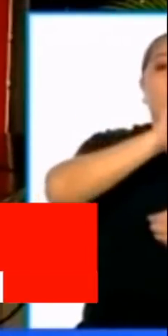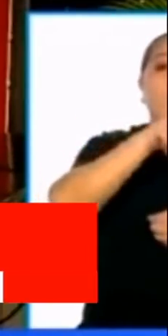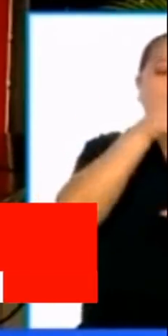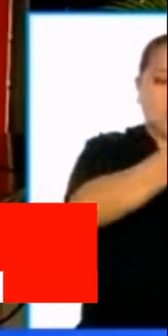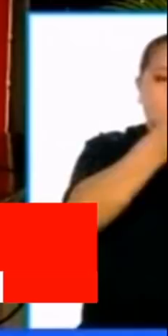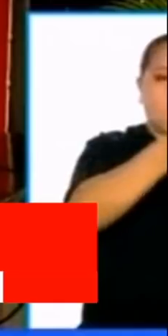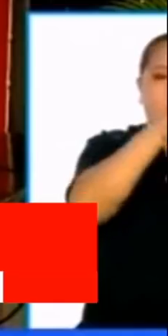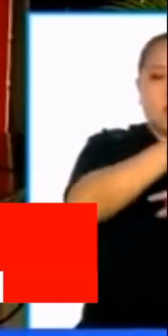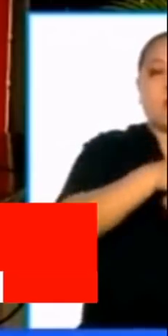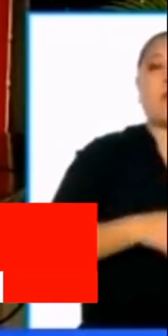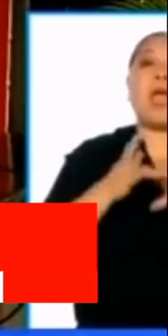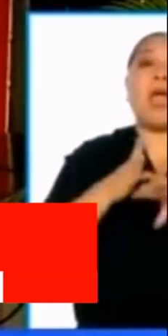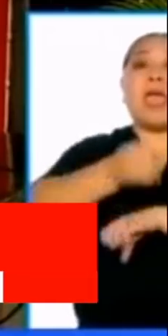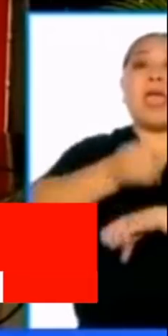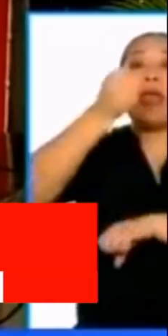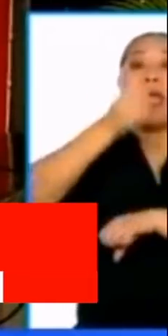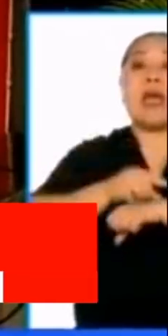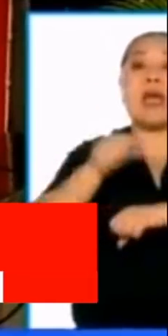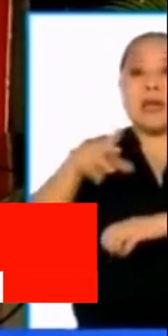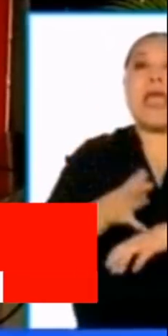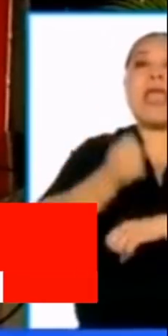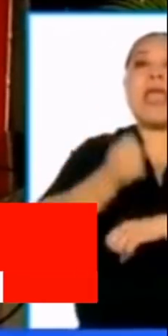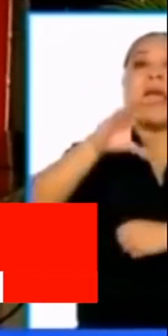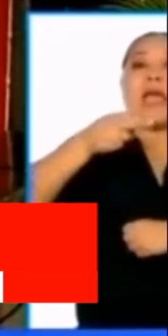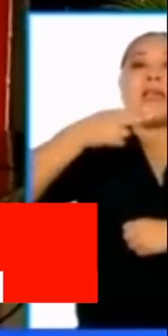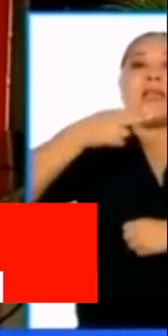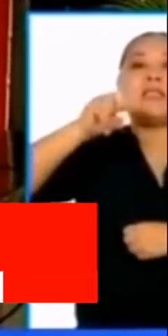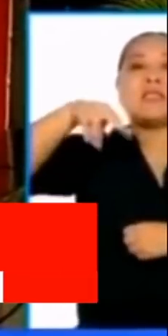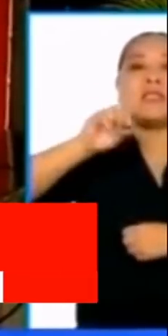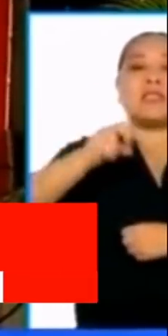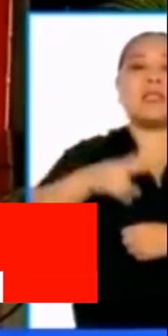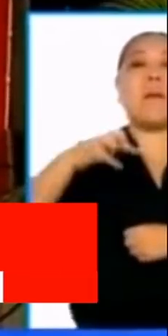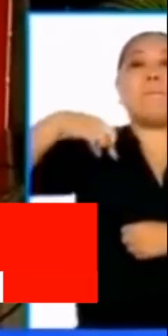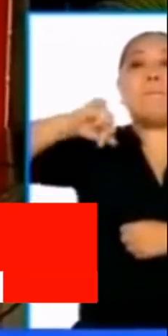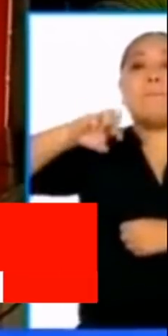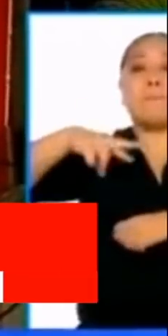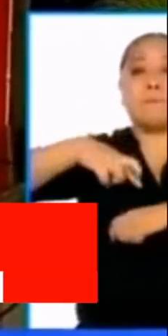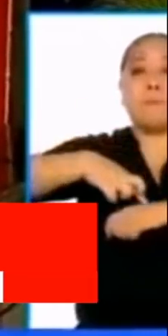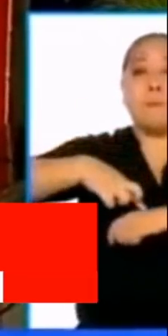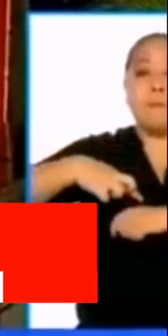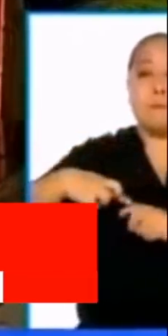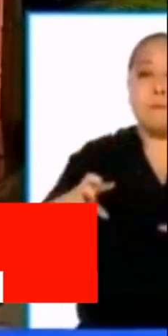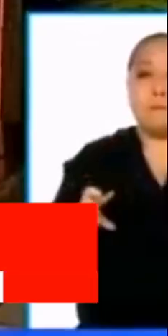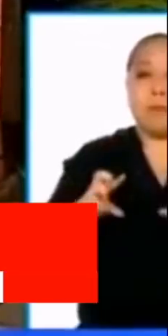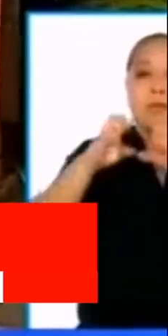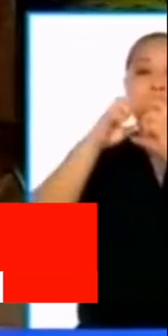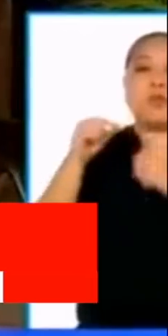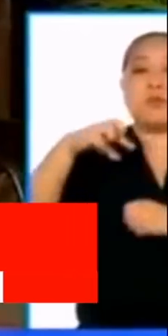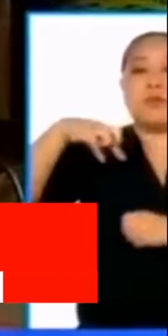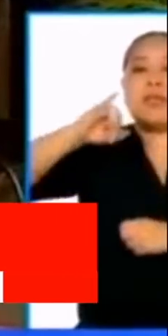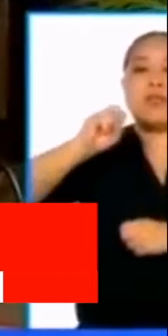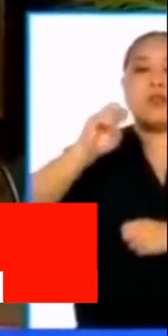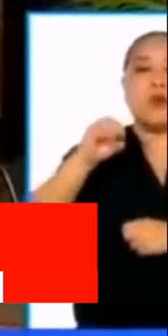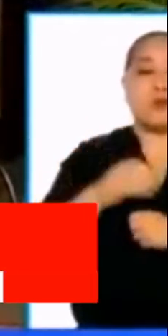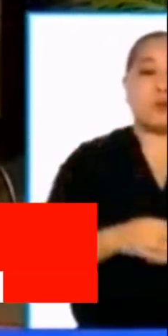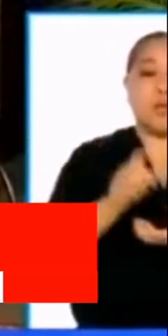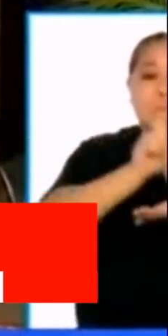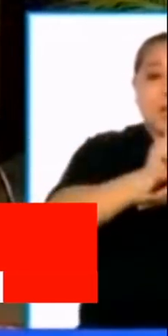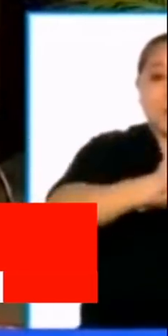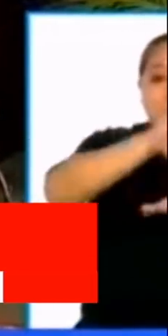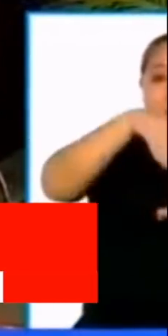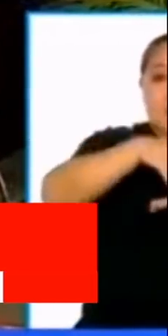Huancavelica, Huancavelica. En Ica, Ica, Chincha, Pisco. En Lima,